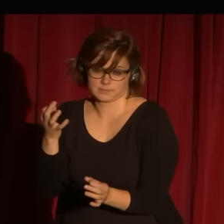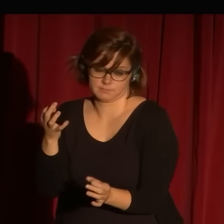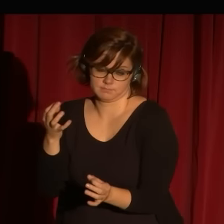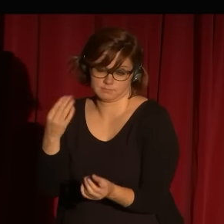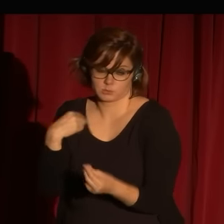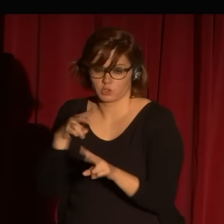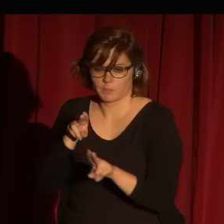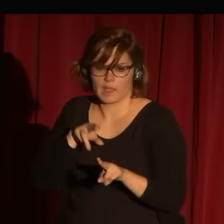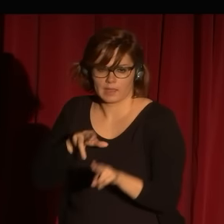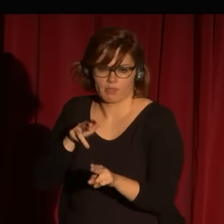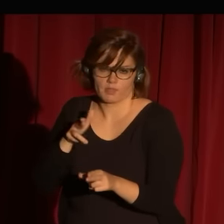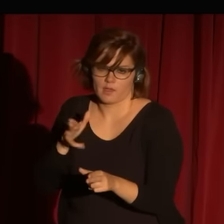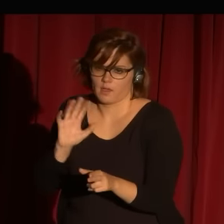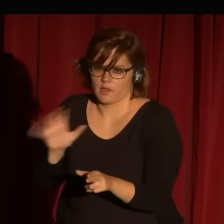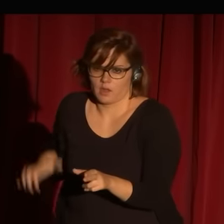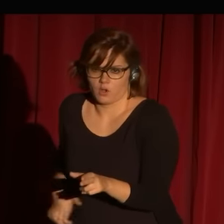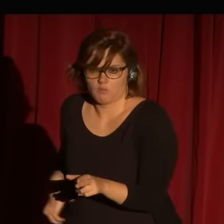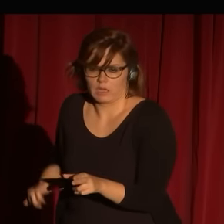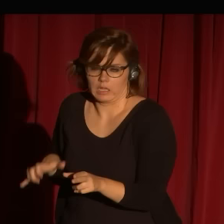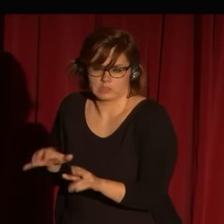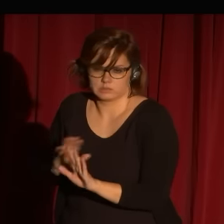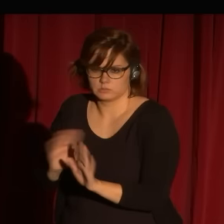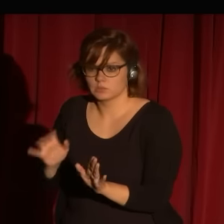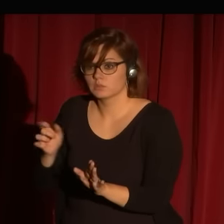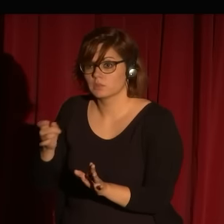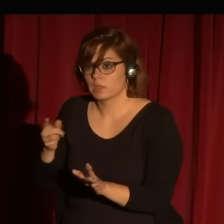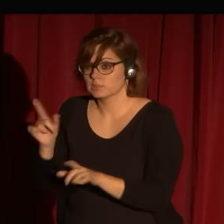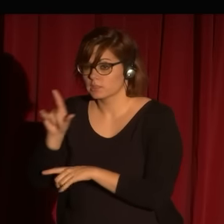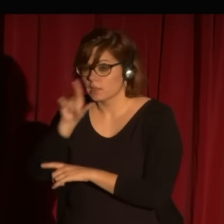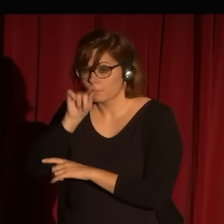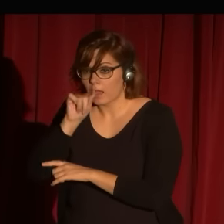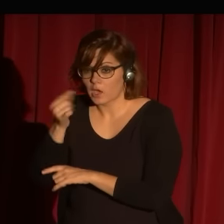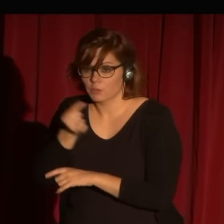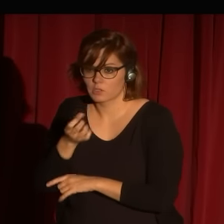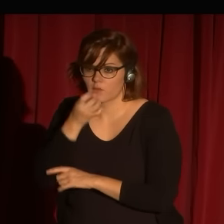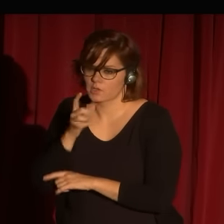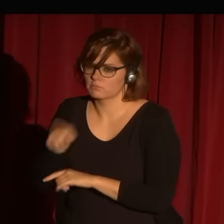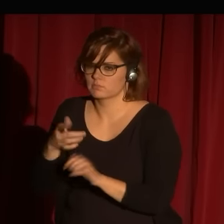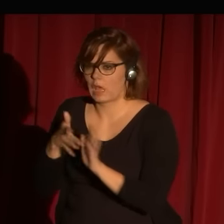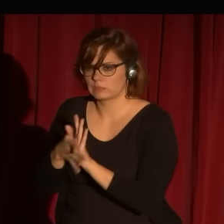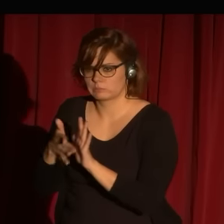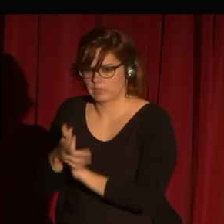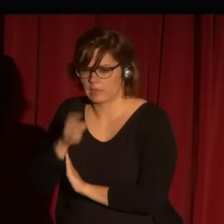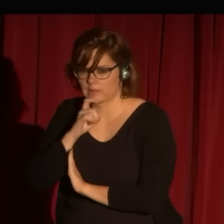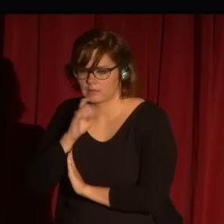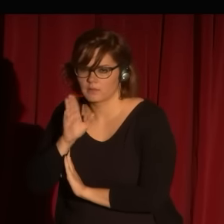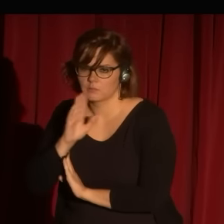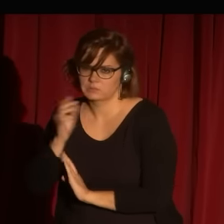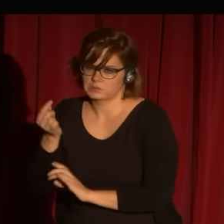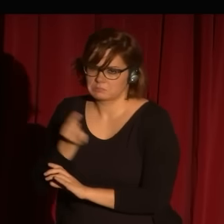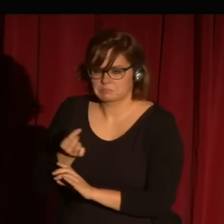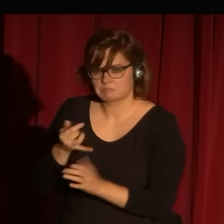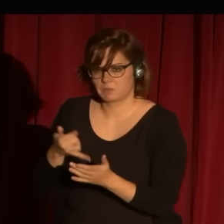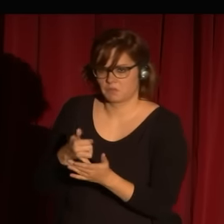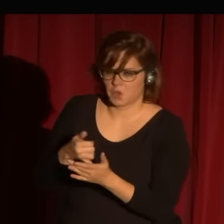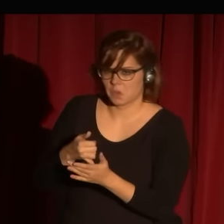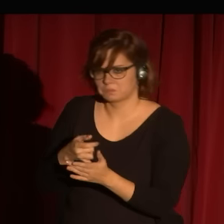actividad nobiliaria aristocrática al menos cuando el pájaro está bien pintado más difícil de explicar como vimos antes cuando no está tan bien